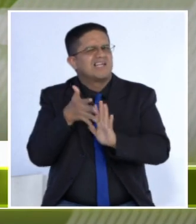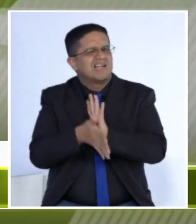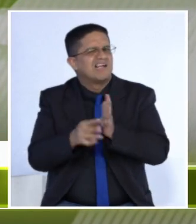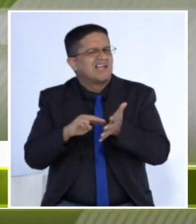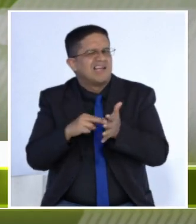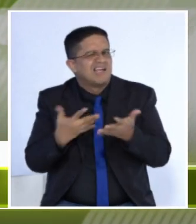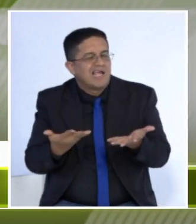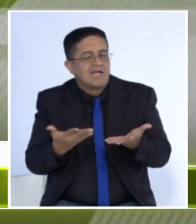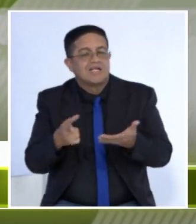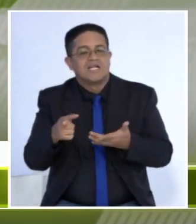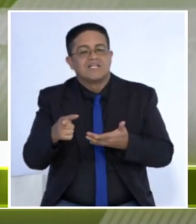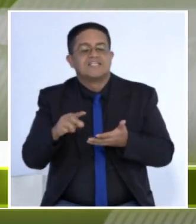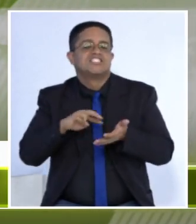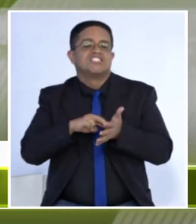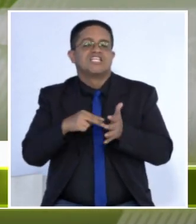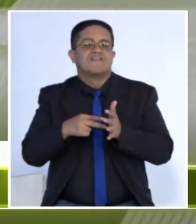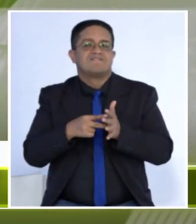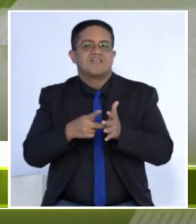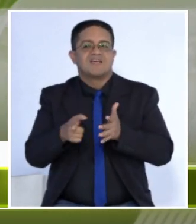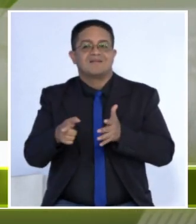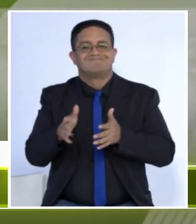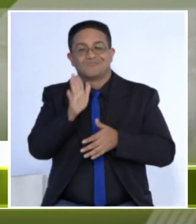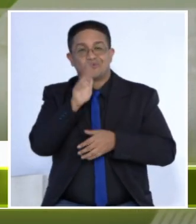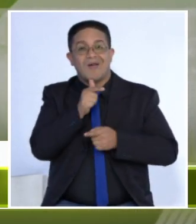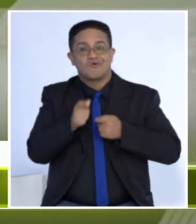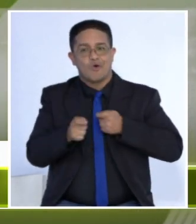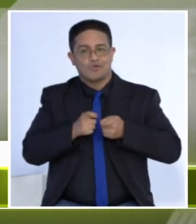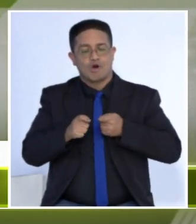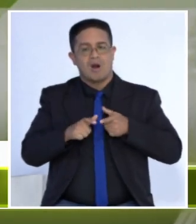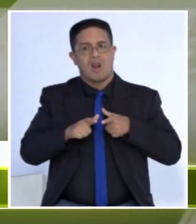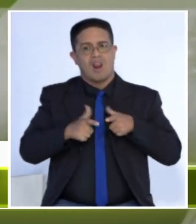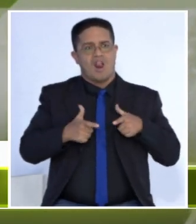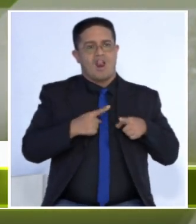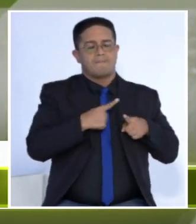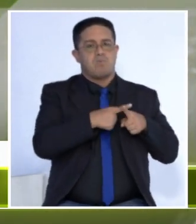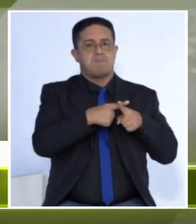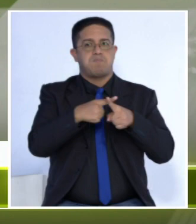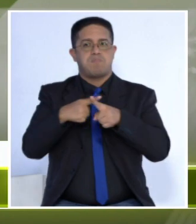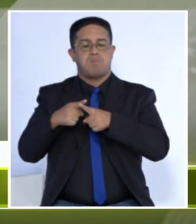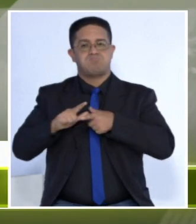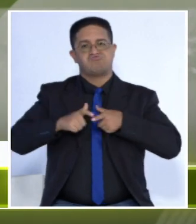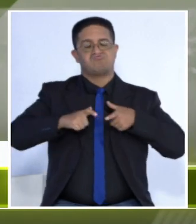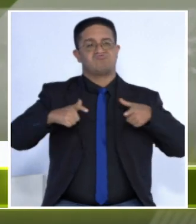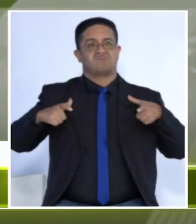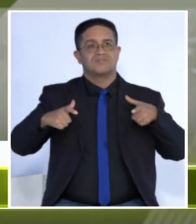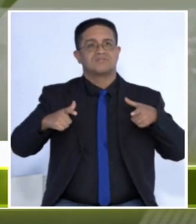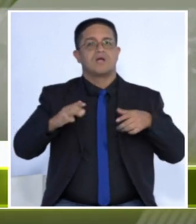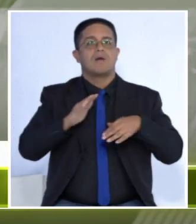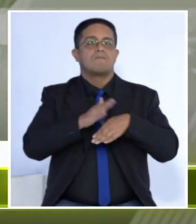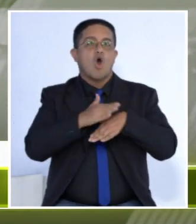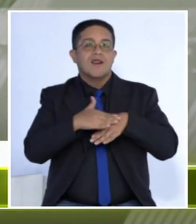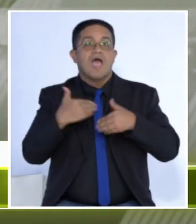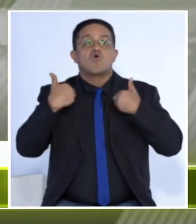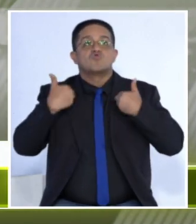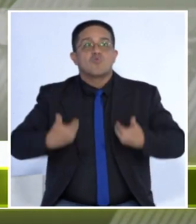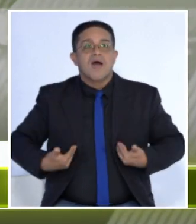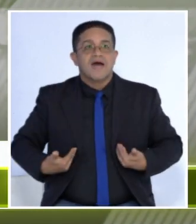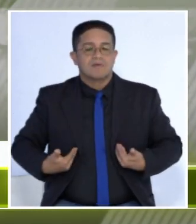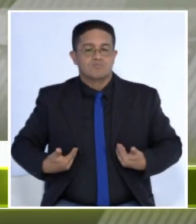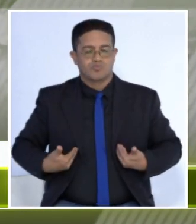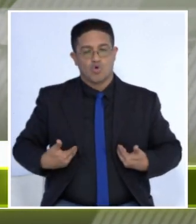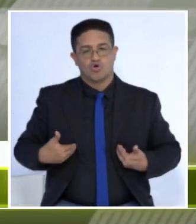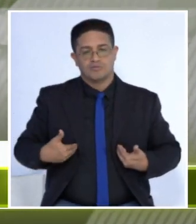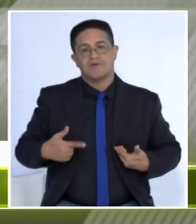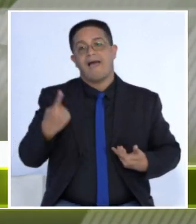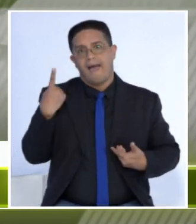forma anárquica, descontrolada, empieza a multiplicarse. Porque en nuestro cuerpo todos los días se multiplican